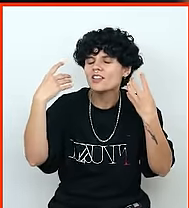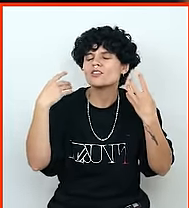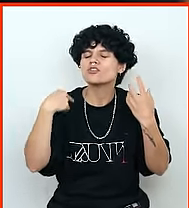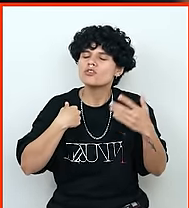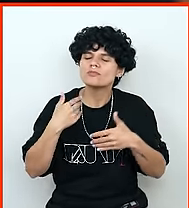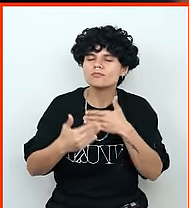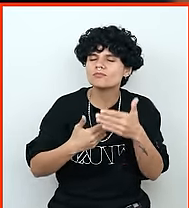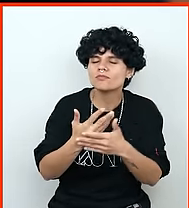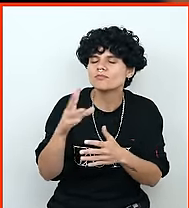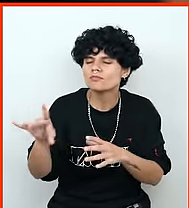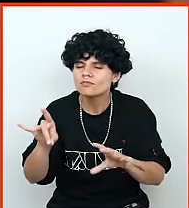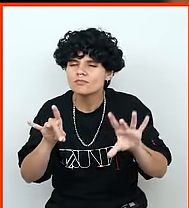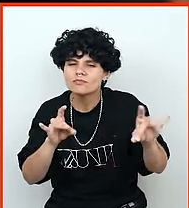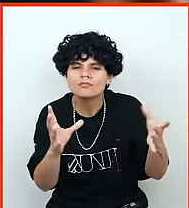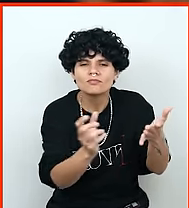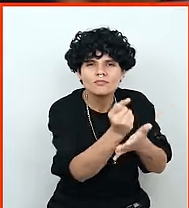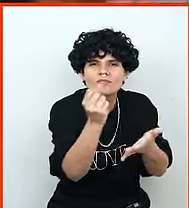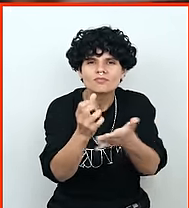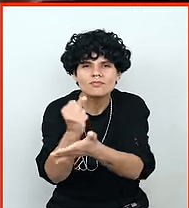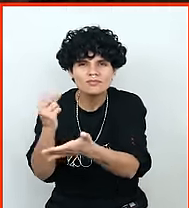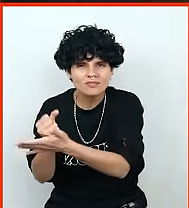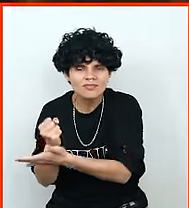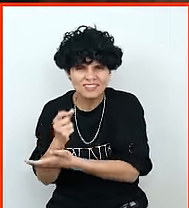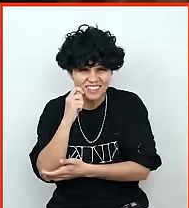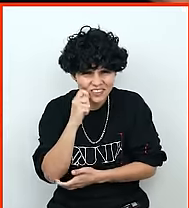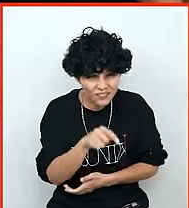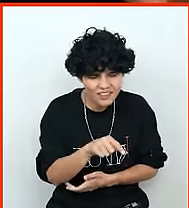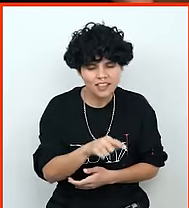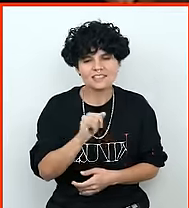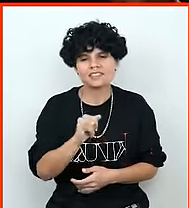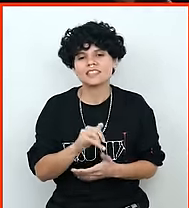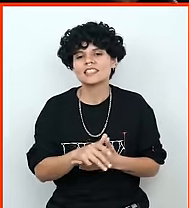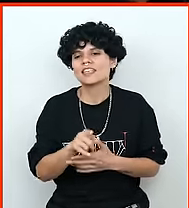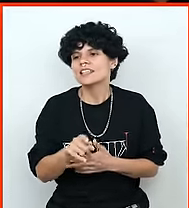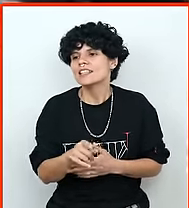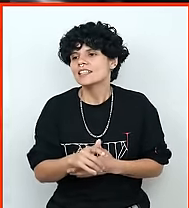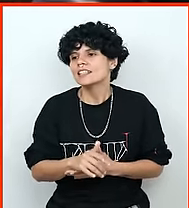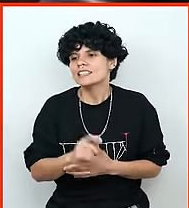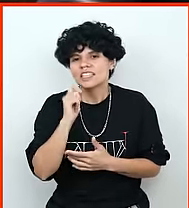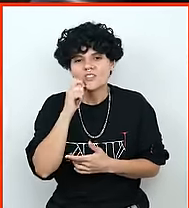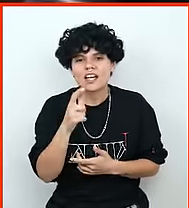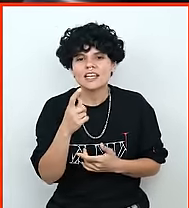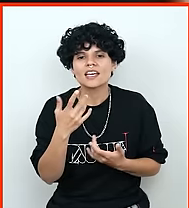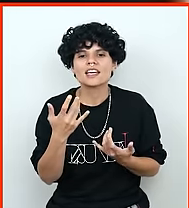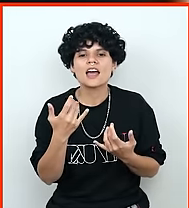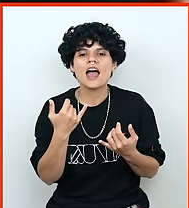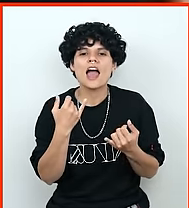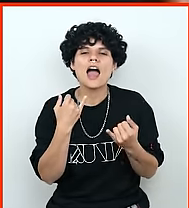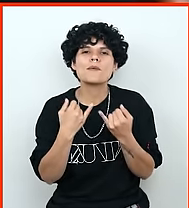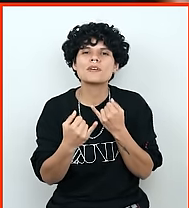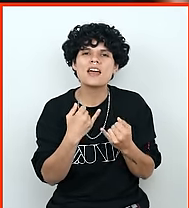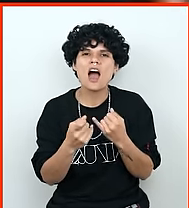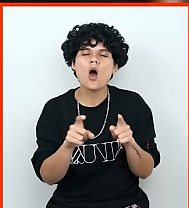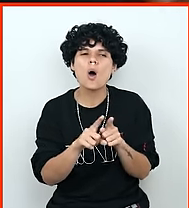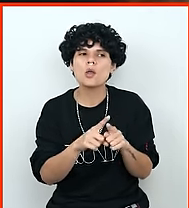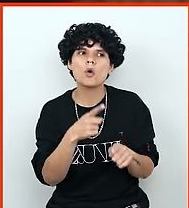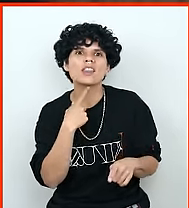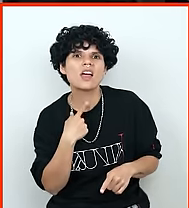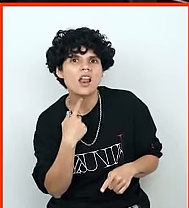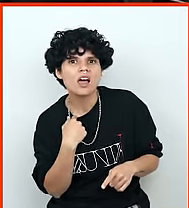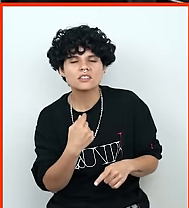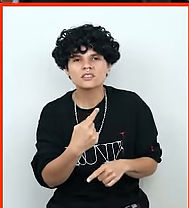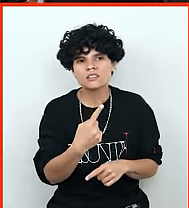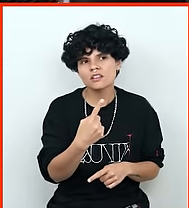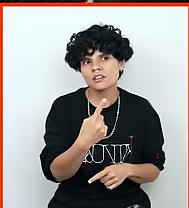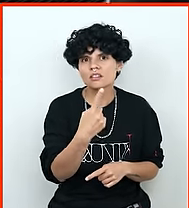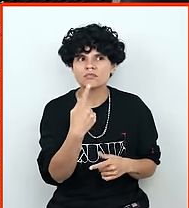Y vivo realizándome en todo lo que he escogido. ¿A qué me refiero con esto? Que básicamente eso significa no tener amistades basadas en el interés.